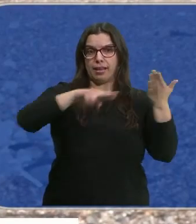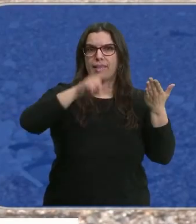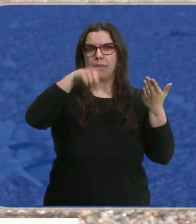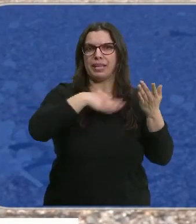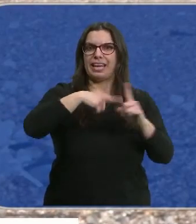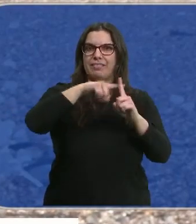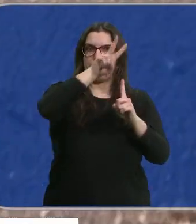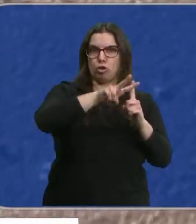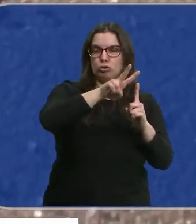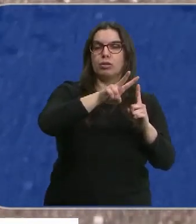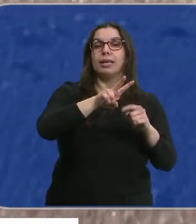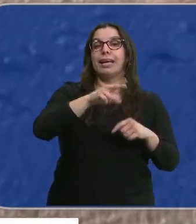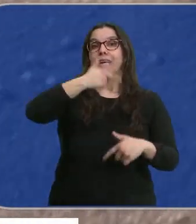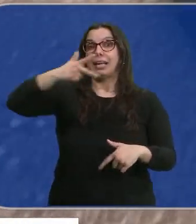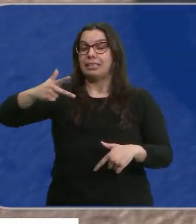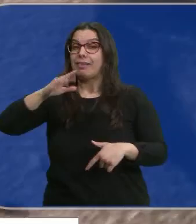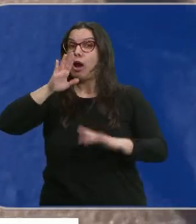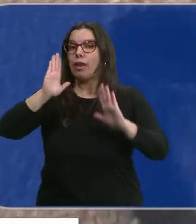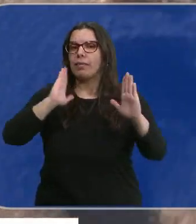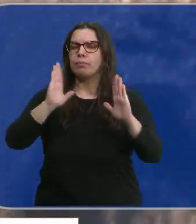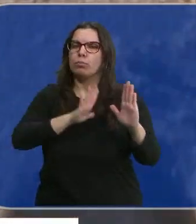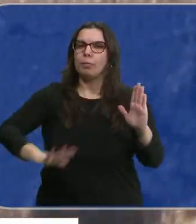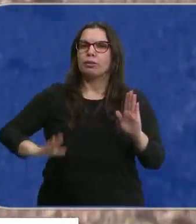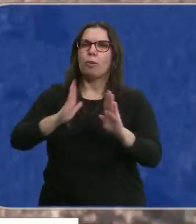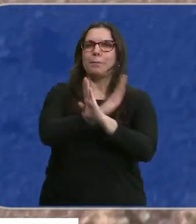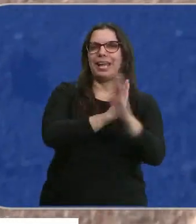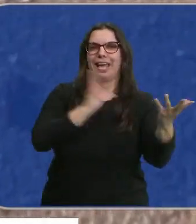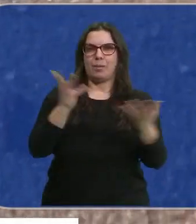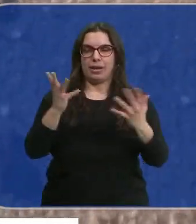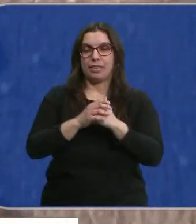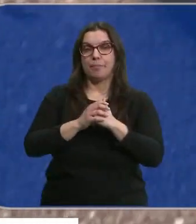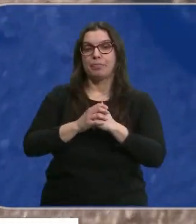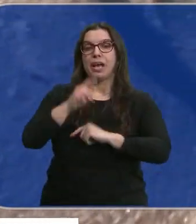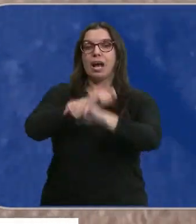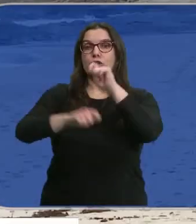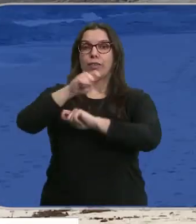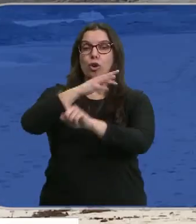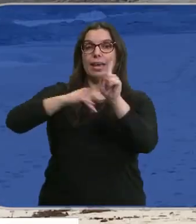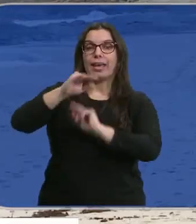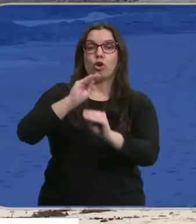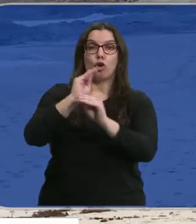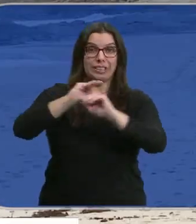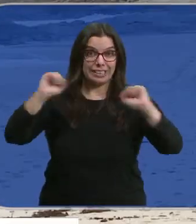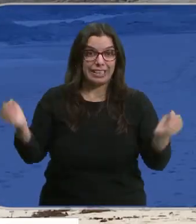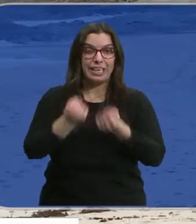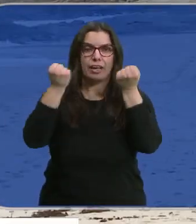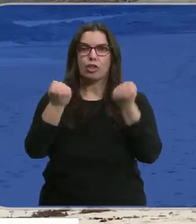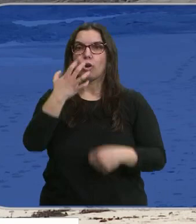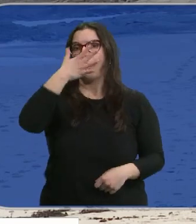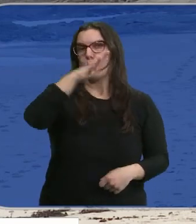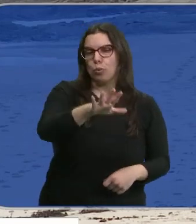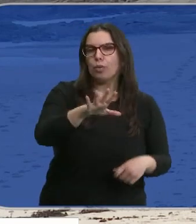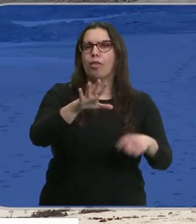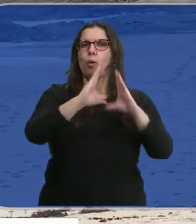nivel y Cantabria se encuentra en fase de preemergencia. Mientras, Ecologistas en Acción ha demandado a la naviera responsable de ese